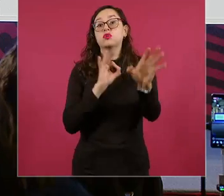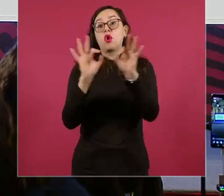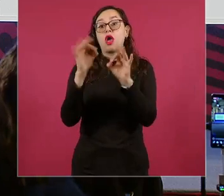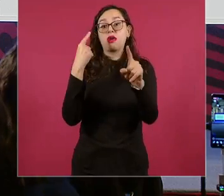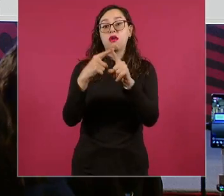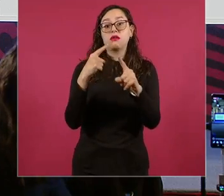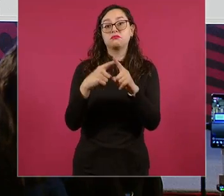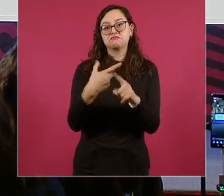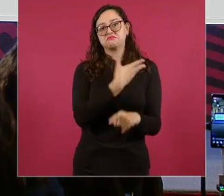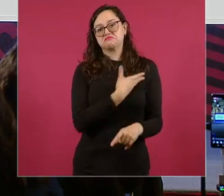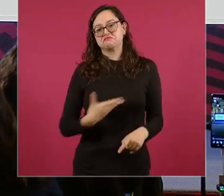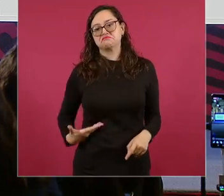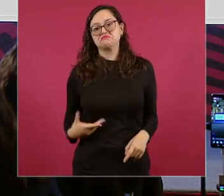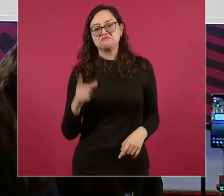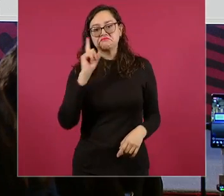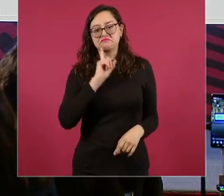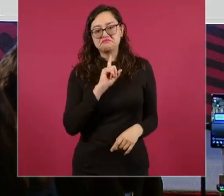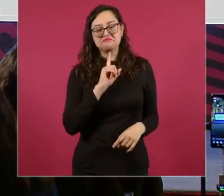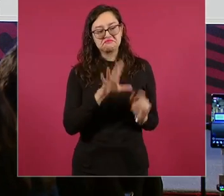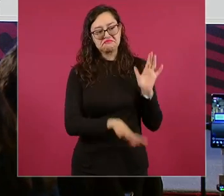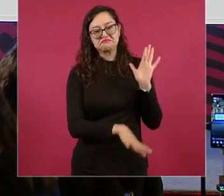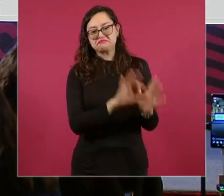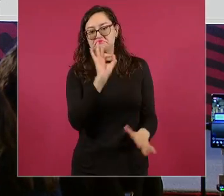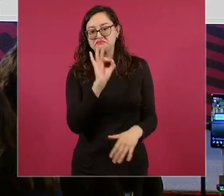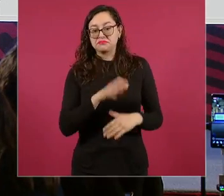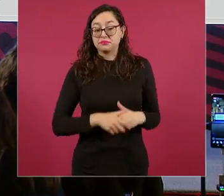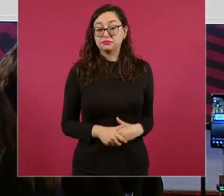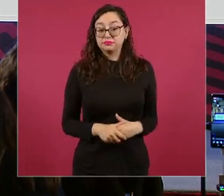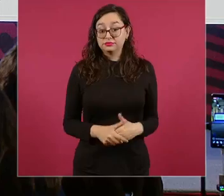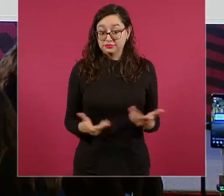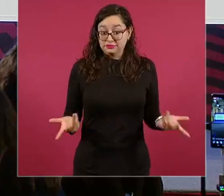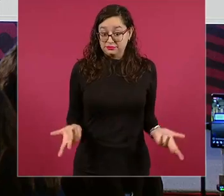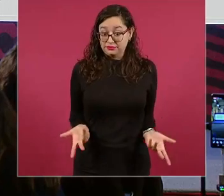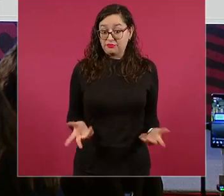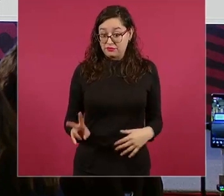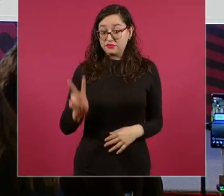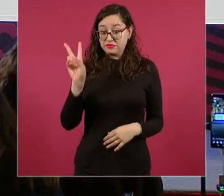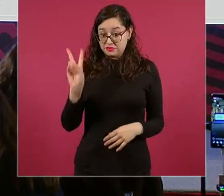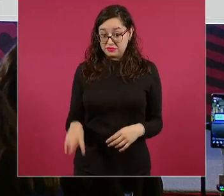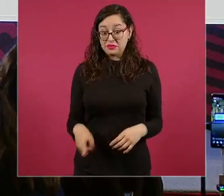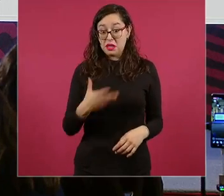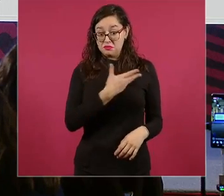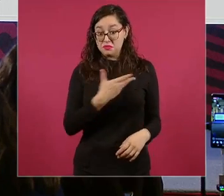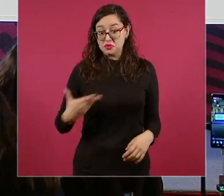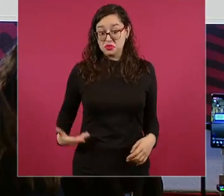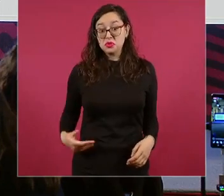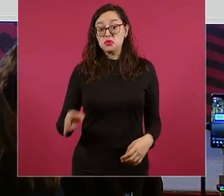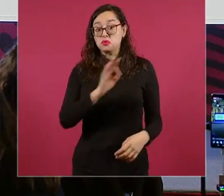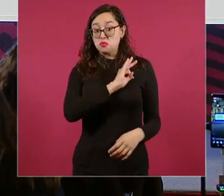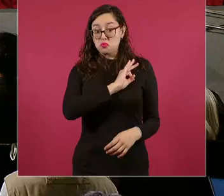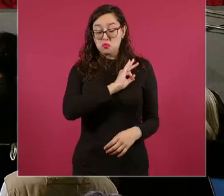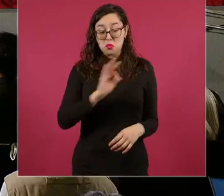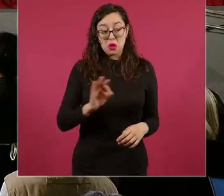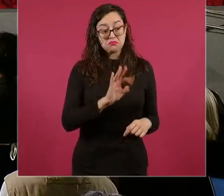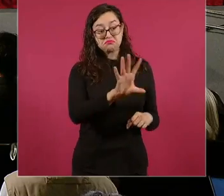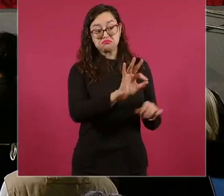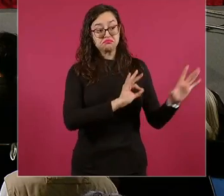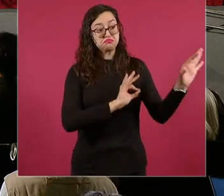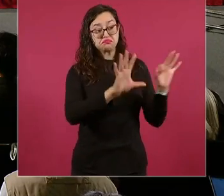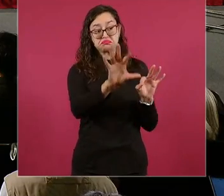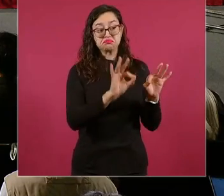de la Corte. Es decir, el presidente realmente tiene la posibilidad de designar de manera directa y